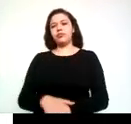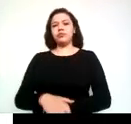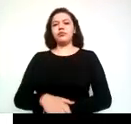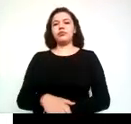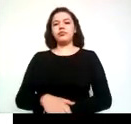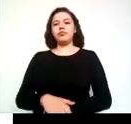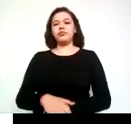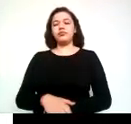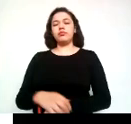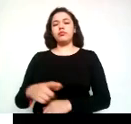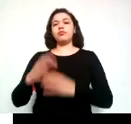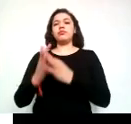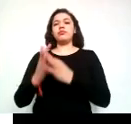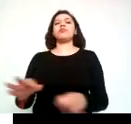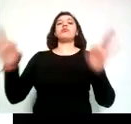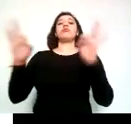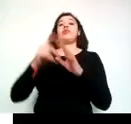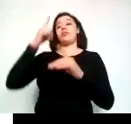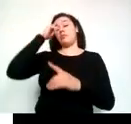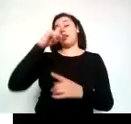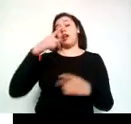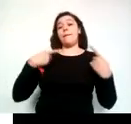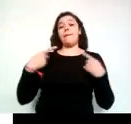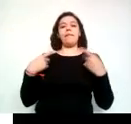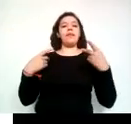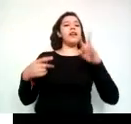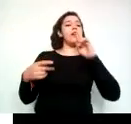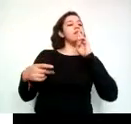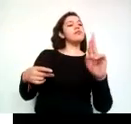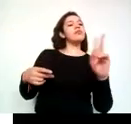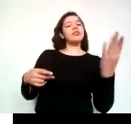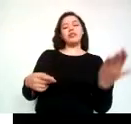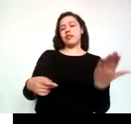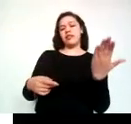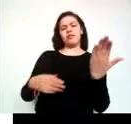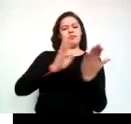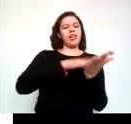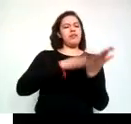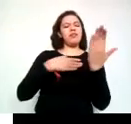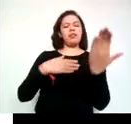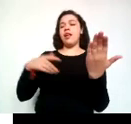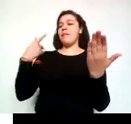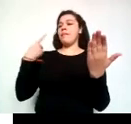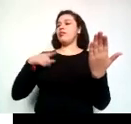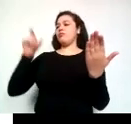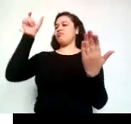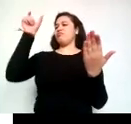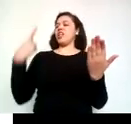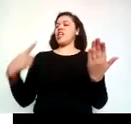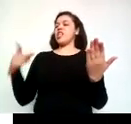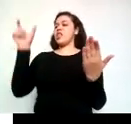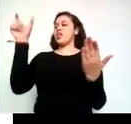es importante vincularlo a la persona, porque posteriormente vamos a ver que tendremos